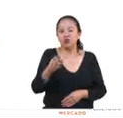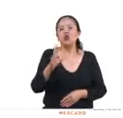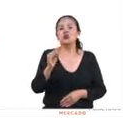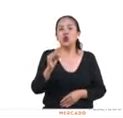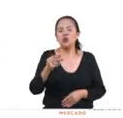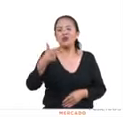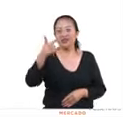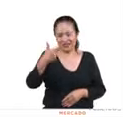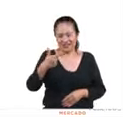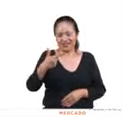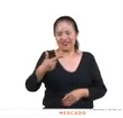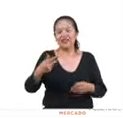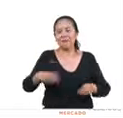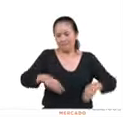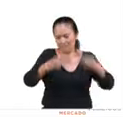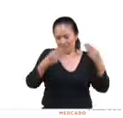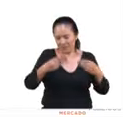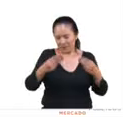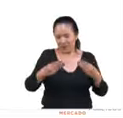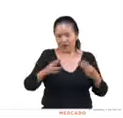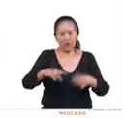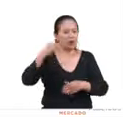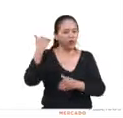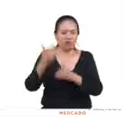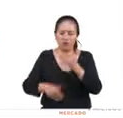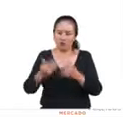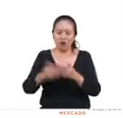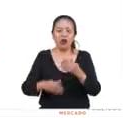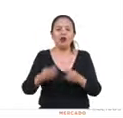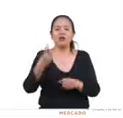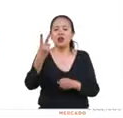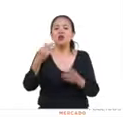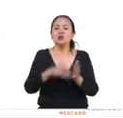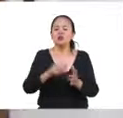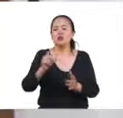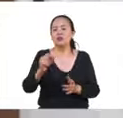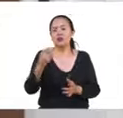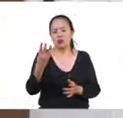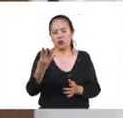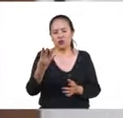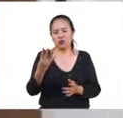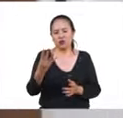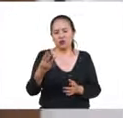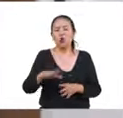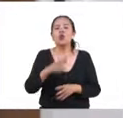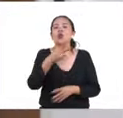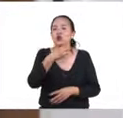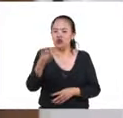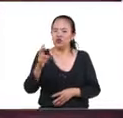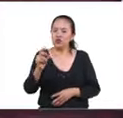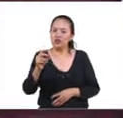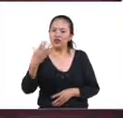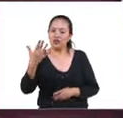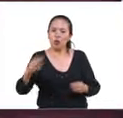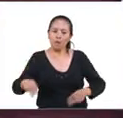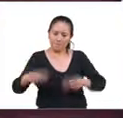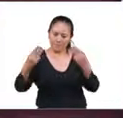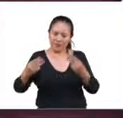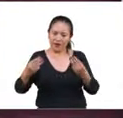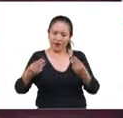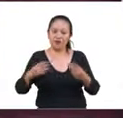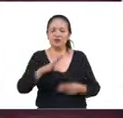297 mercados vamos a atender y vamos a terminar para el próximo 2024 con los 335 mercados públicos.